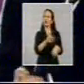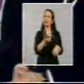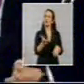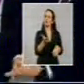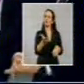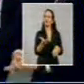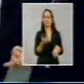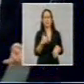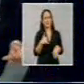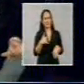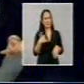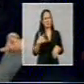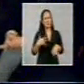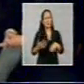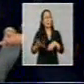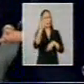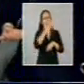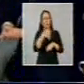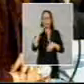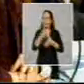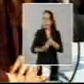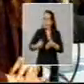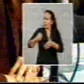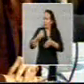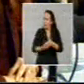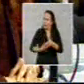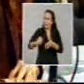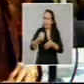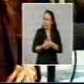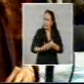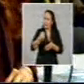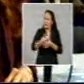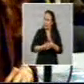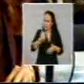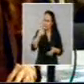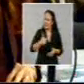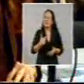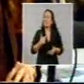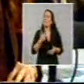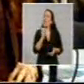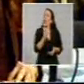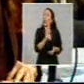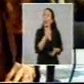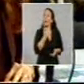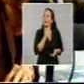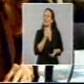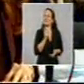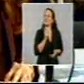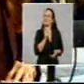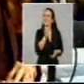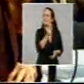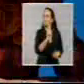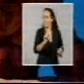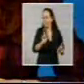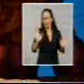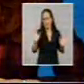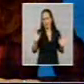me costó sangre, sudor y lágrimas. No voy a hacer nombres porque yo